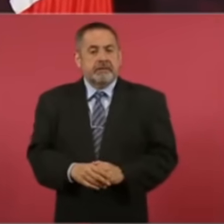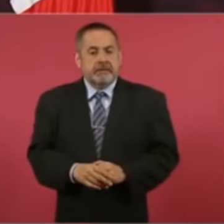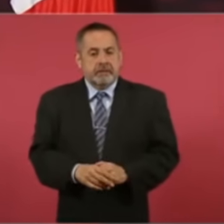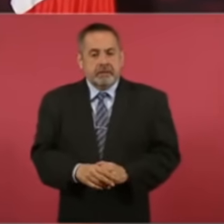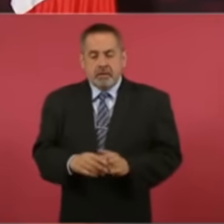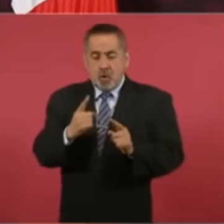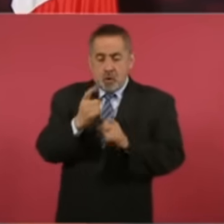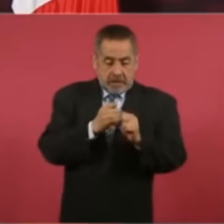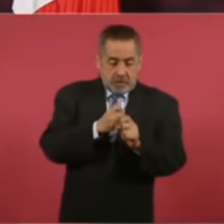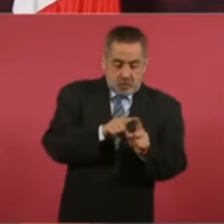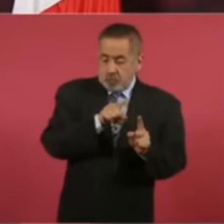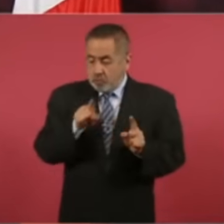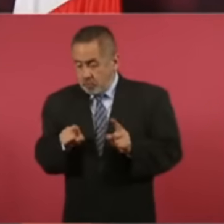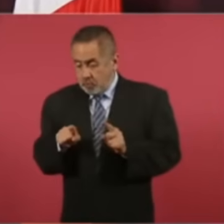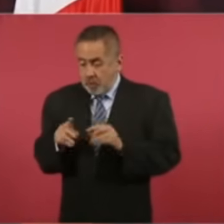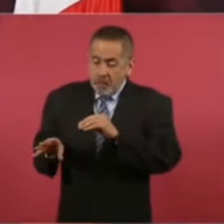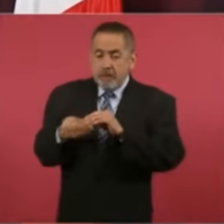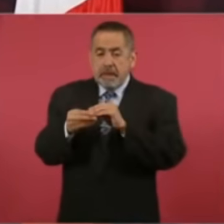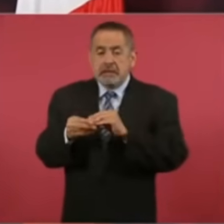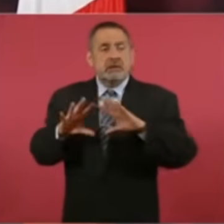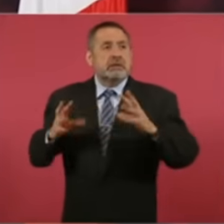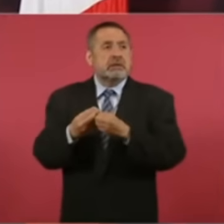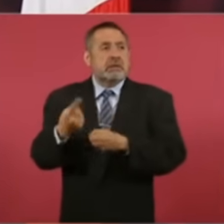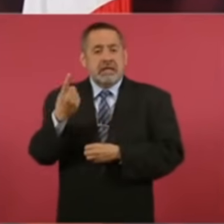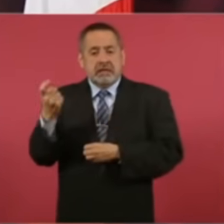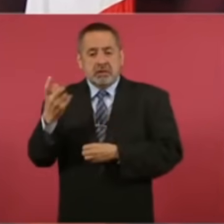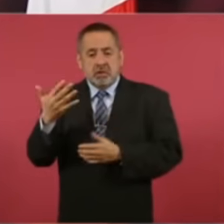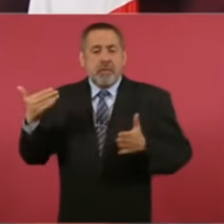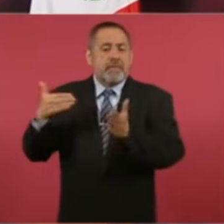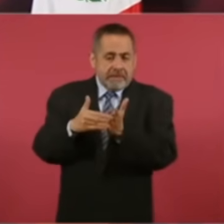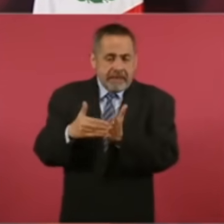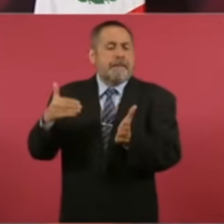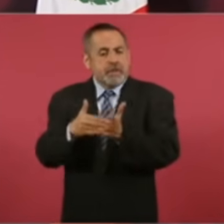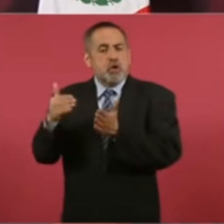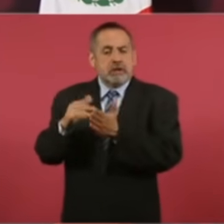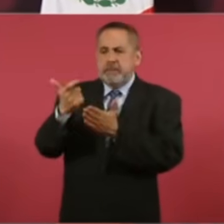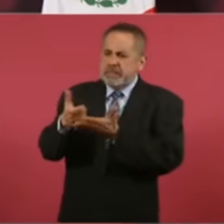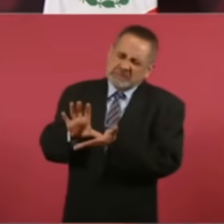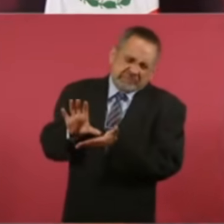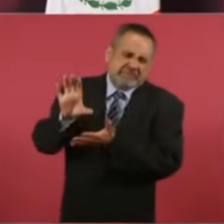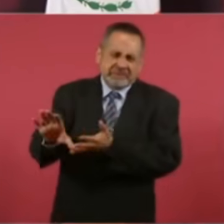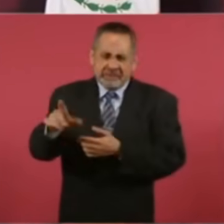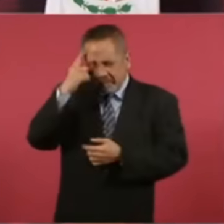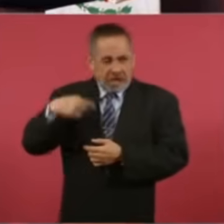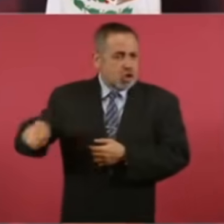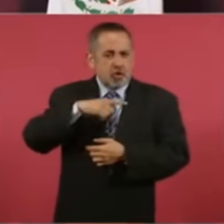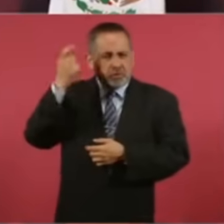De un año para otro es un aumento de 150,000 millones de pesos. Y ya es